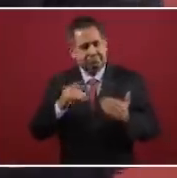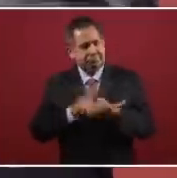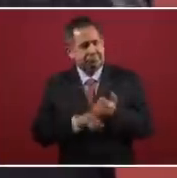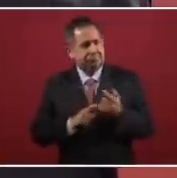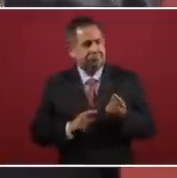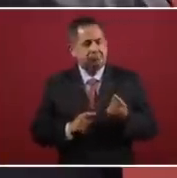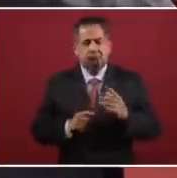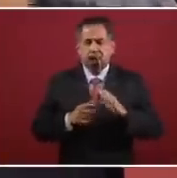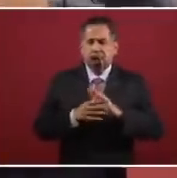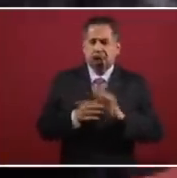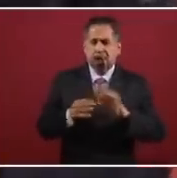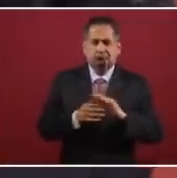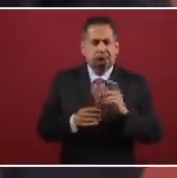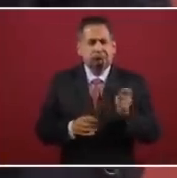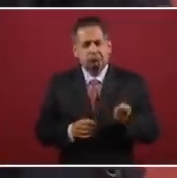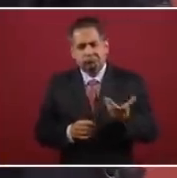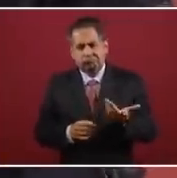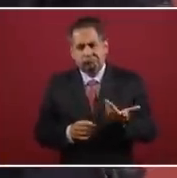esté